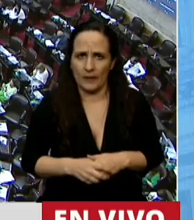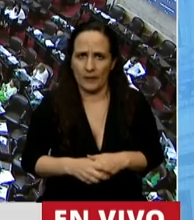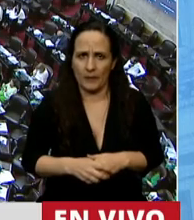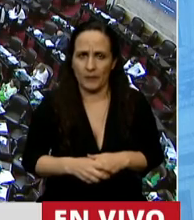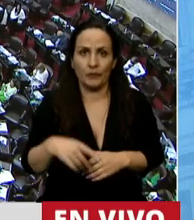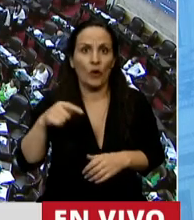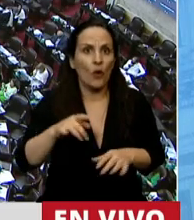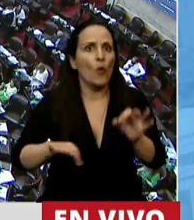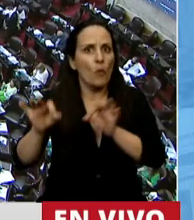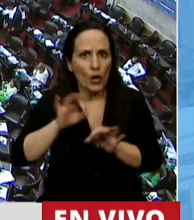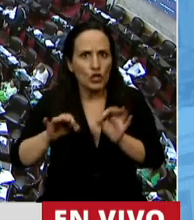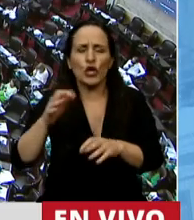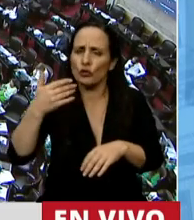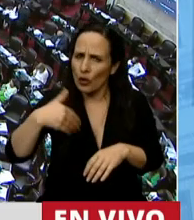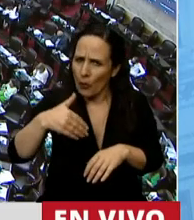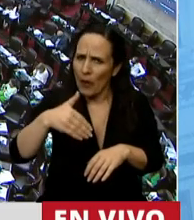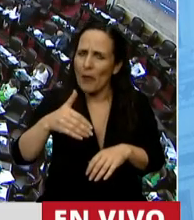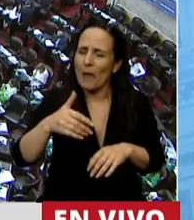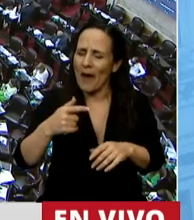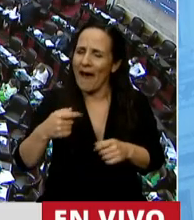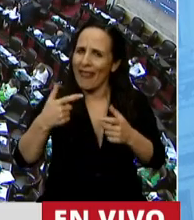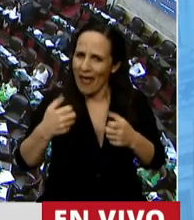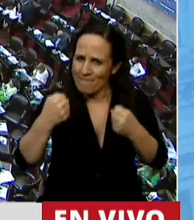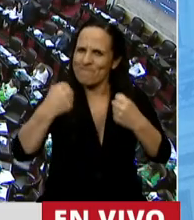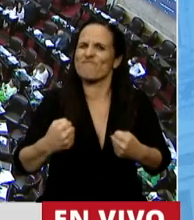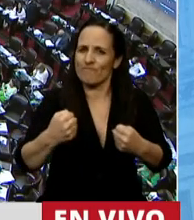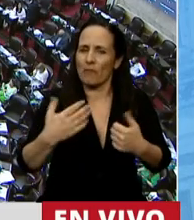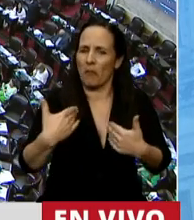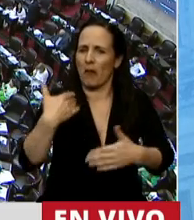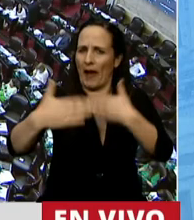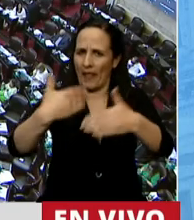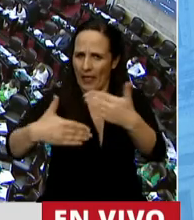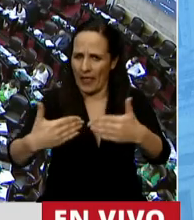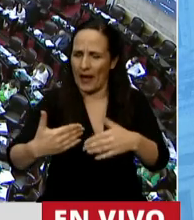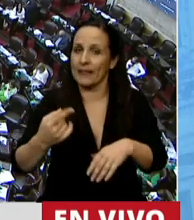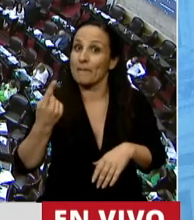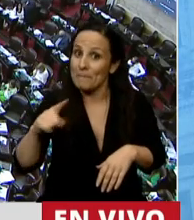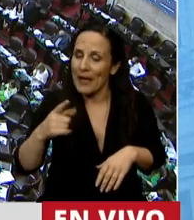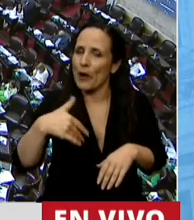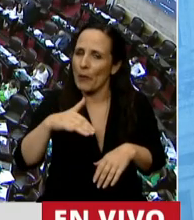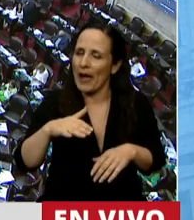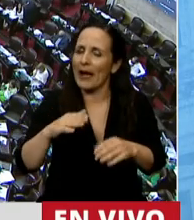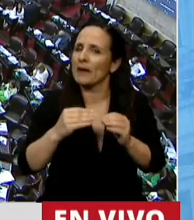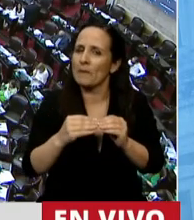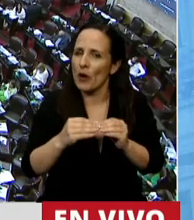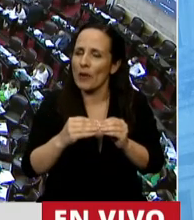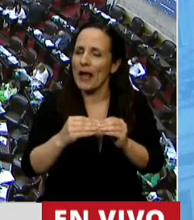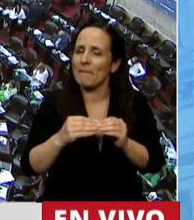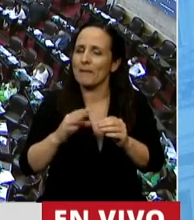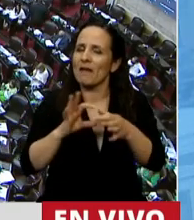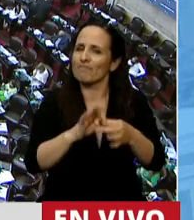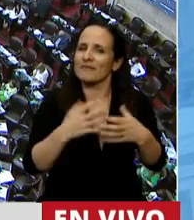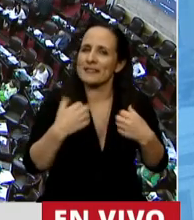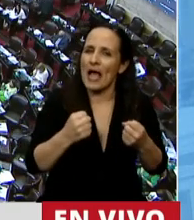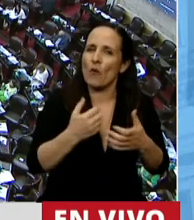este proyecto los va de alguna manera a potenciar y a poder llevarlo adelante. Pero vamos a enfrentar un problema de orden de salud pública